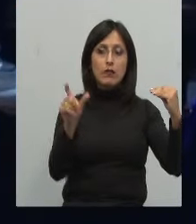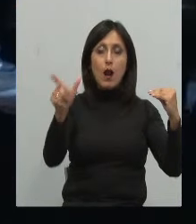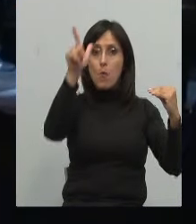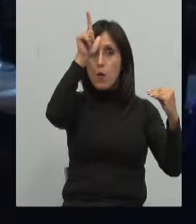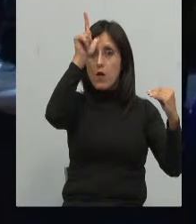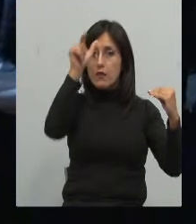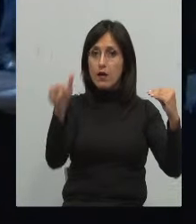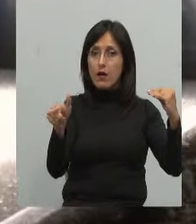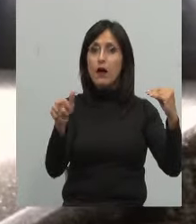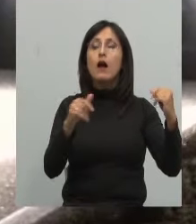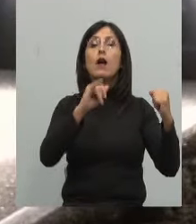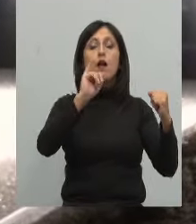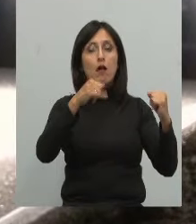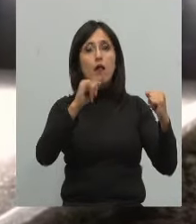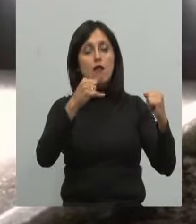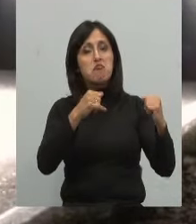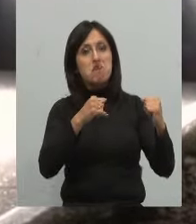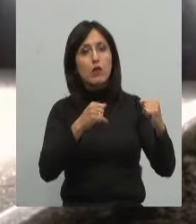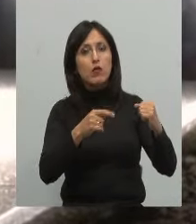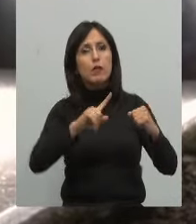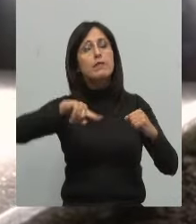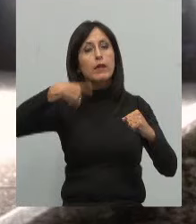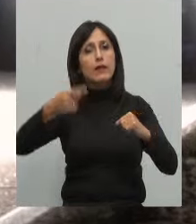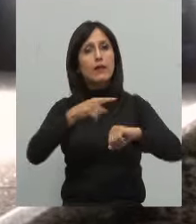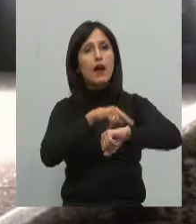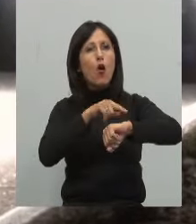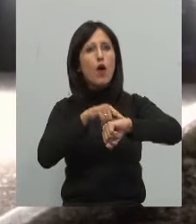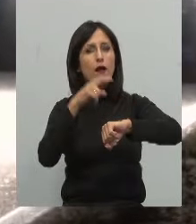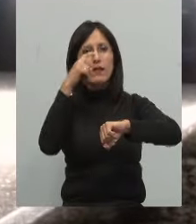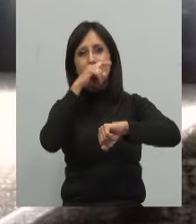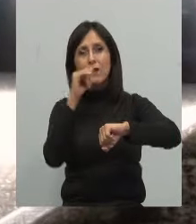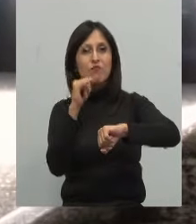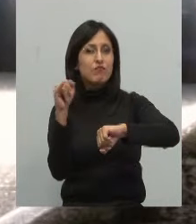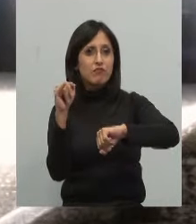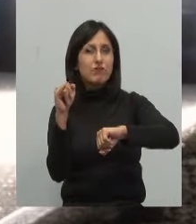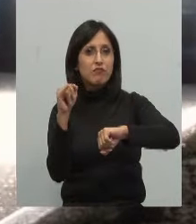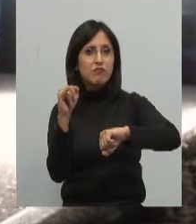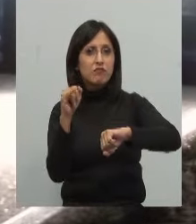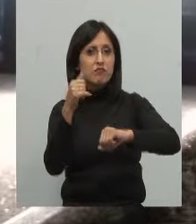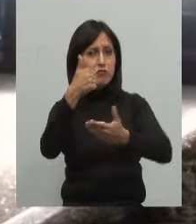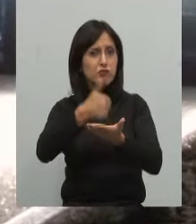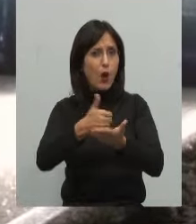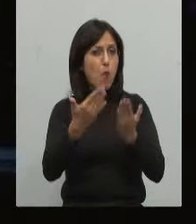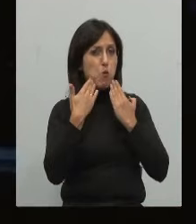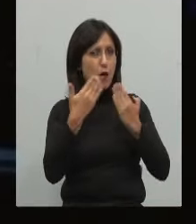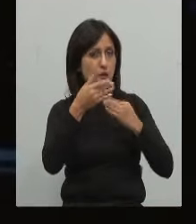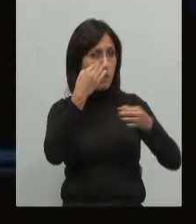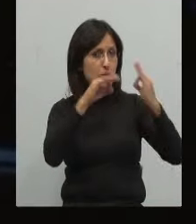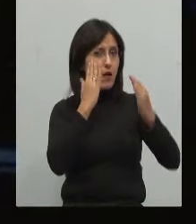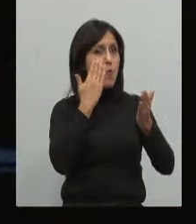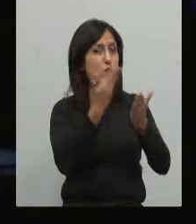Carmen y que salía el otro día a las 7:30 de la tarde y que se encontraran en la terminal de la ciudad del